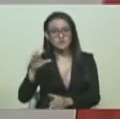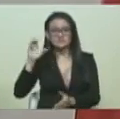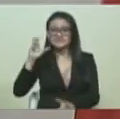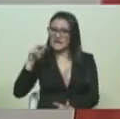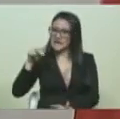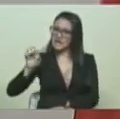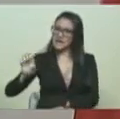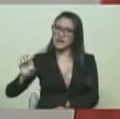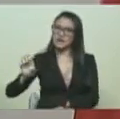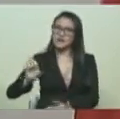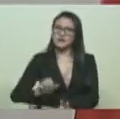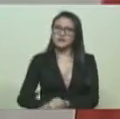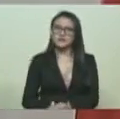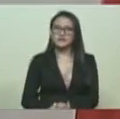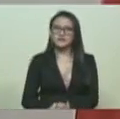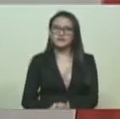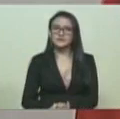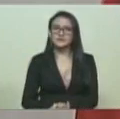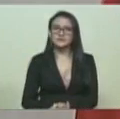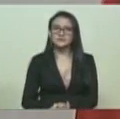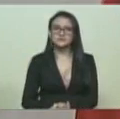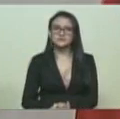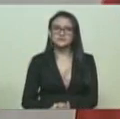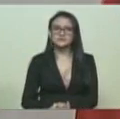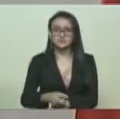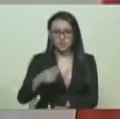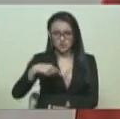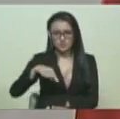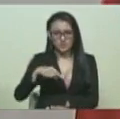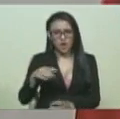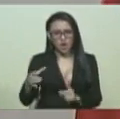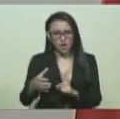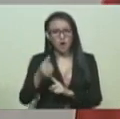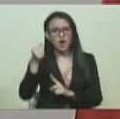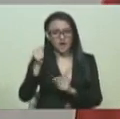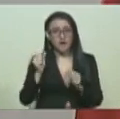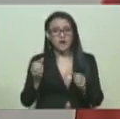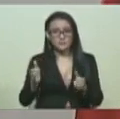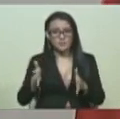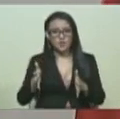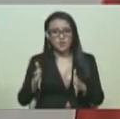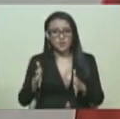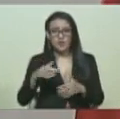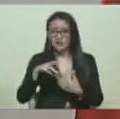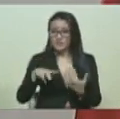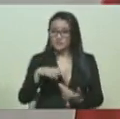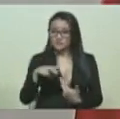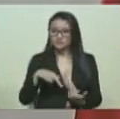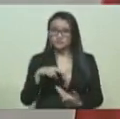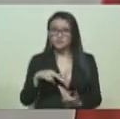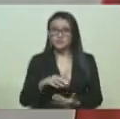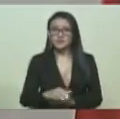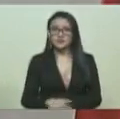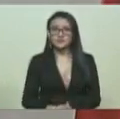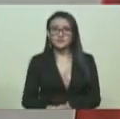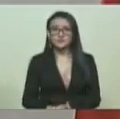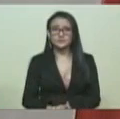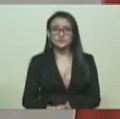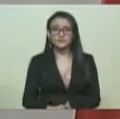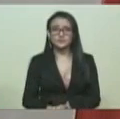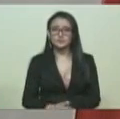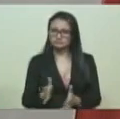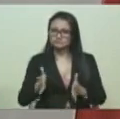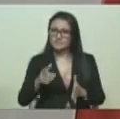Nacional Electoral, y logramos, nosotros lo decimos hoy, logramos los revolucionarios, logramos el